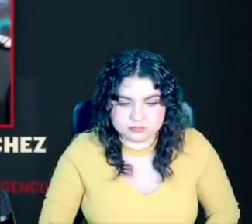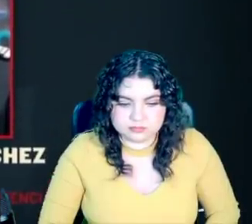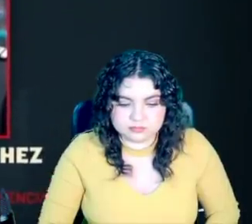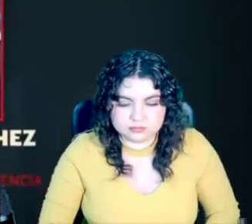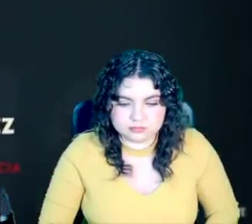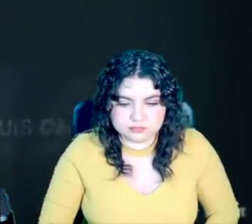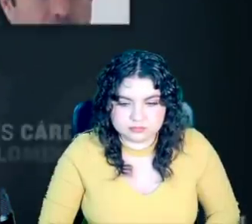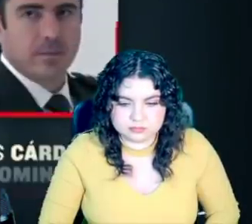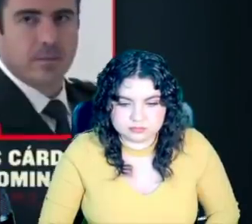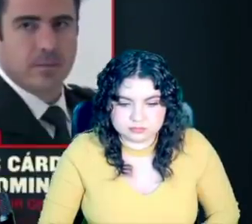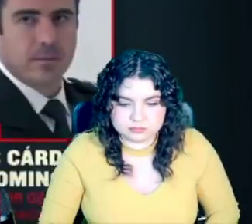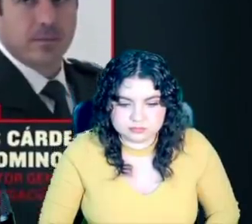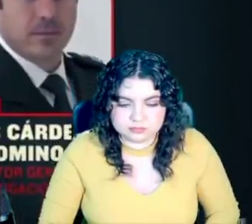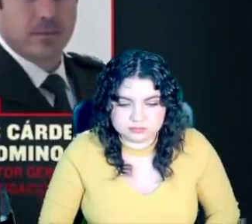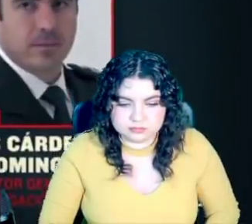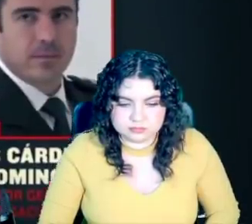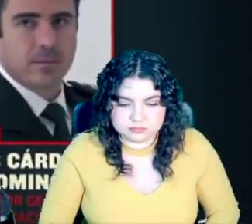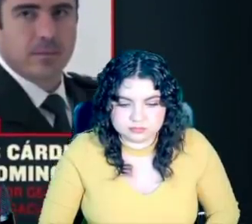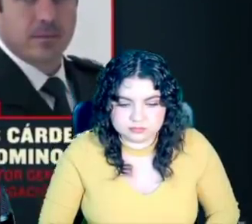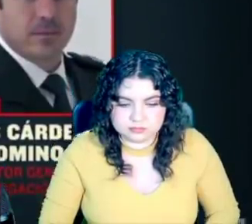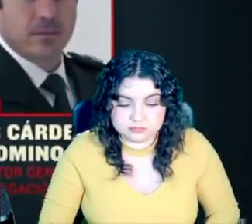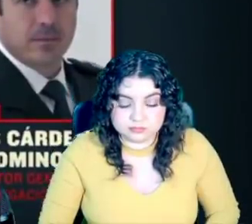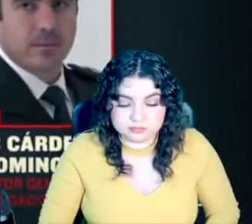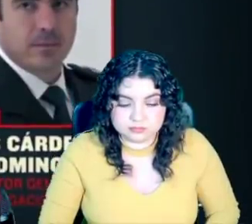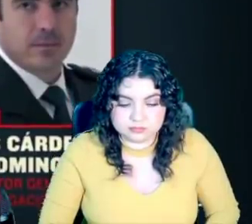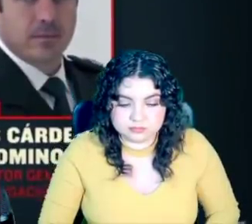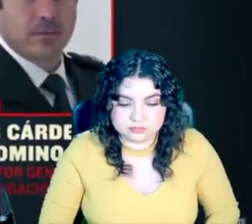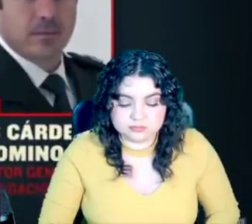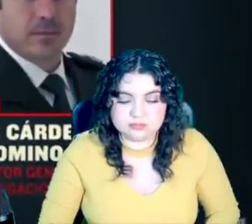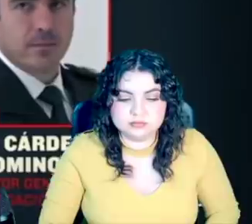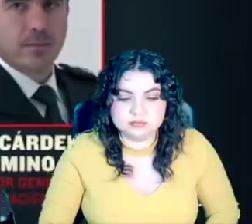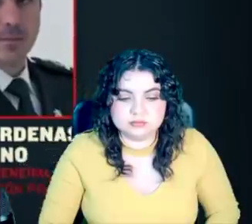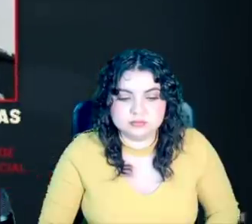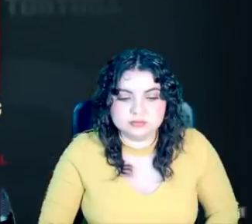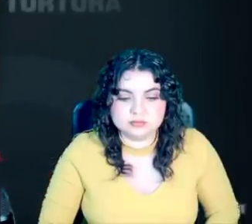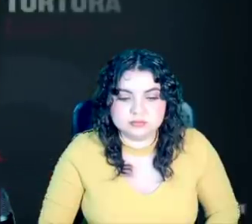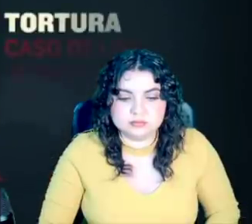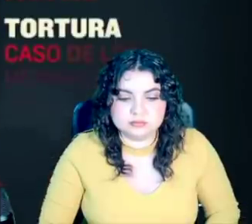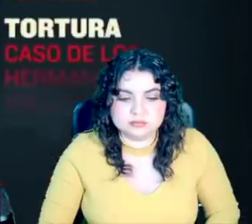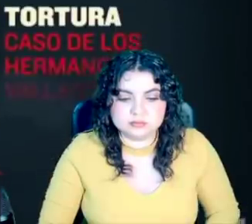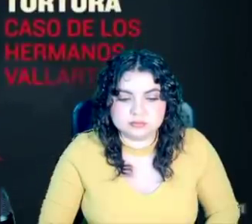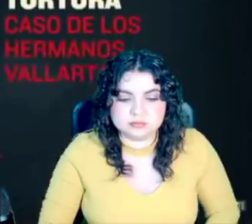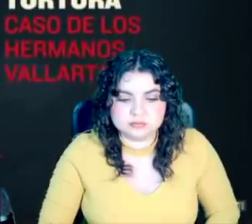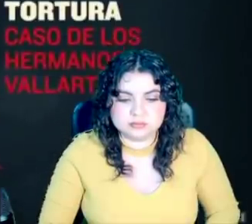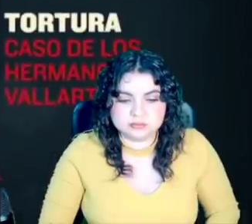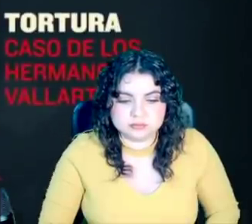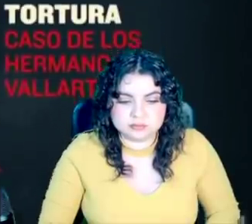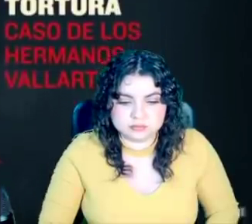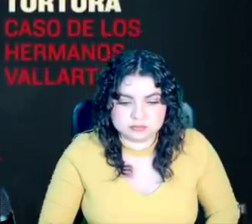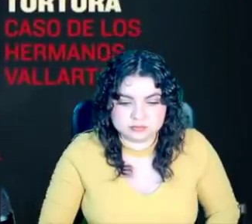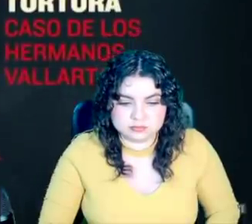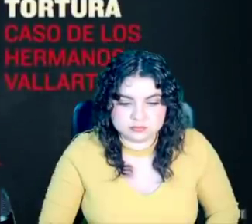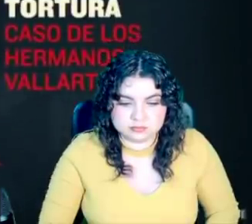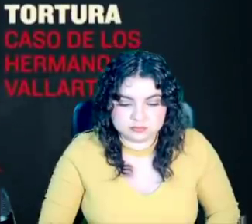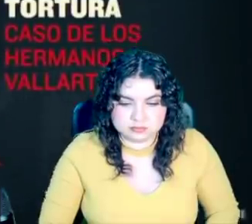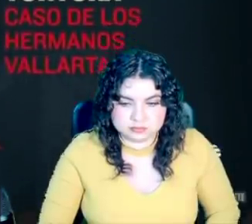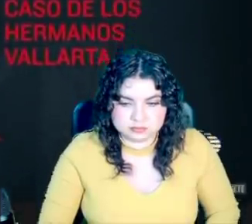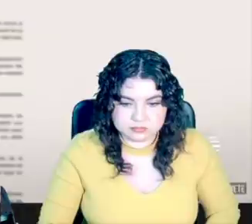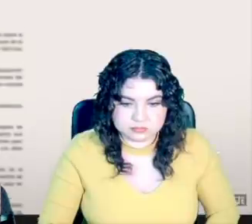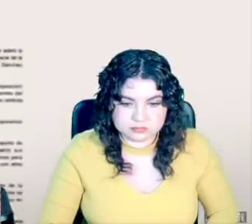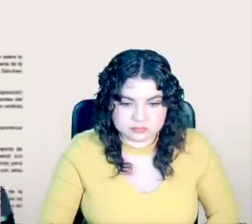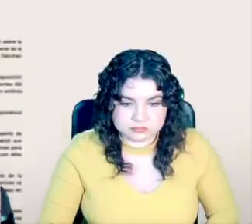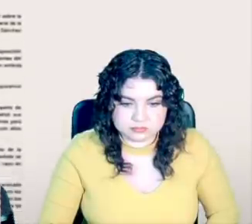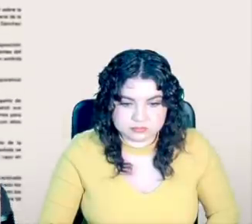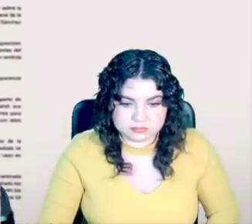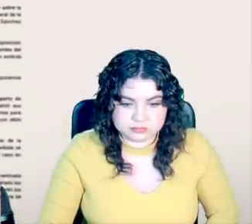de Investigación, Lexin Tafi, cuando Luis Cadenas Palomino era director general de investigación policial. Cadenas Palomino fue detenido en julio pasado por el delito de tortura en el caso de los hermanos Vallarta.